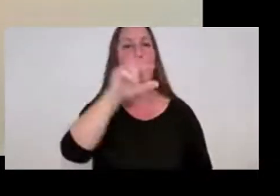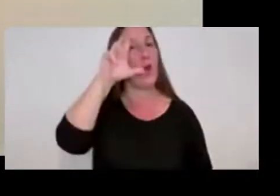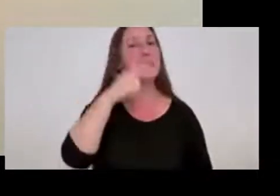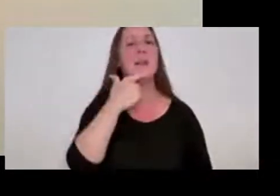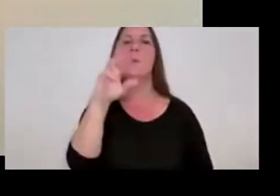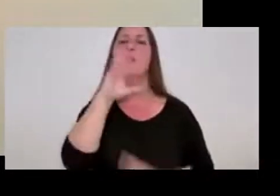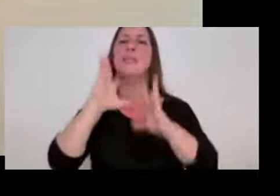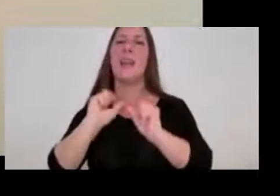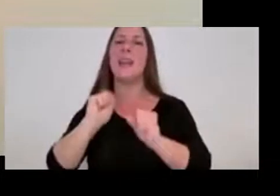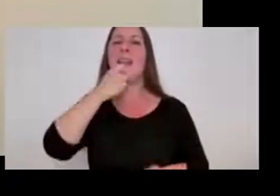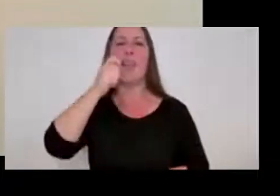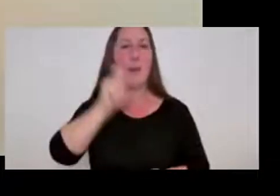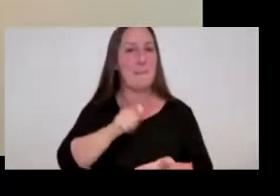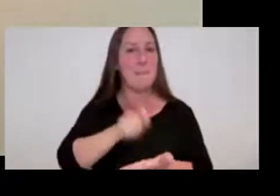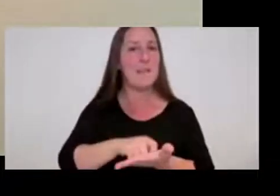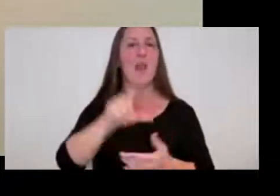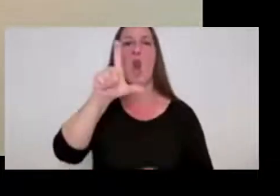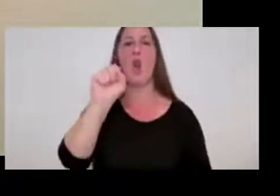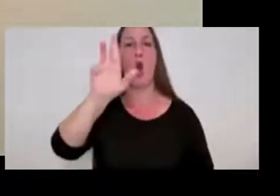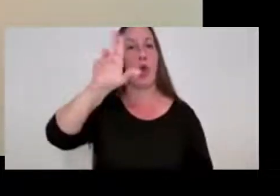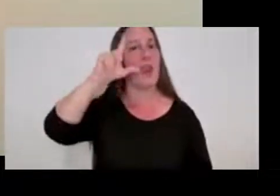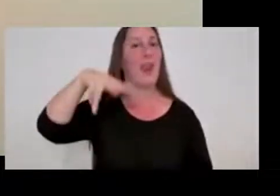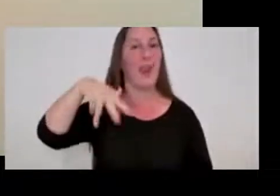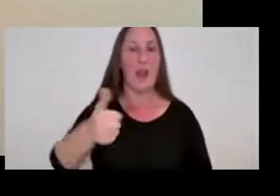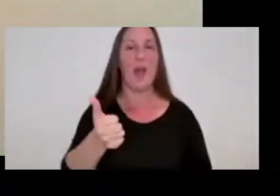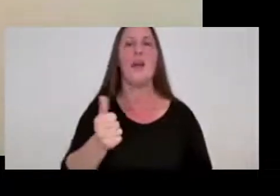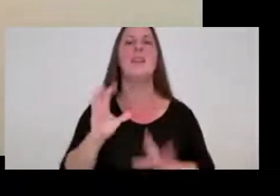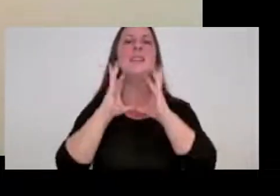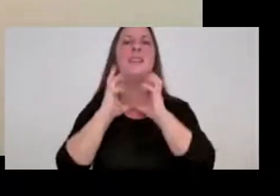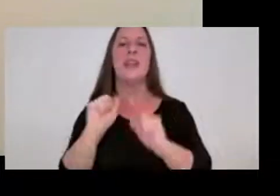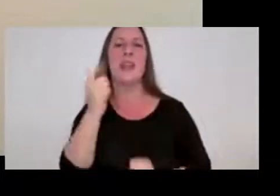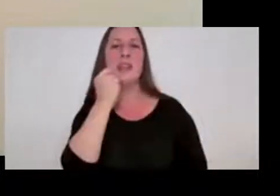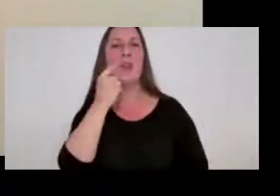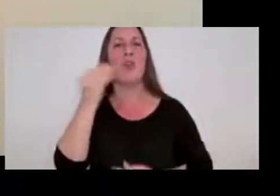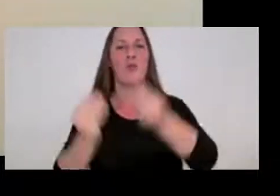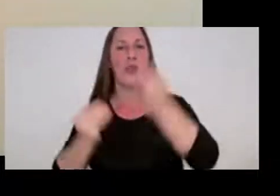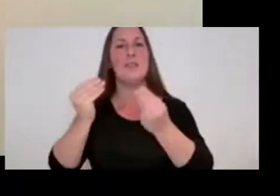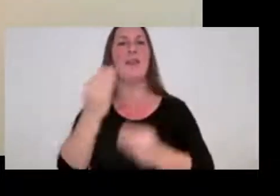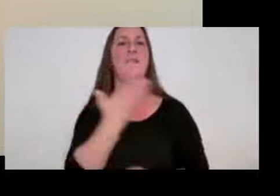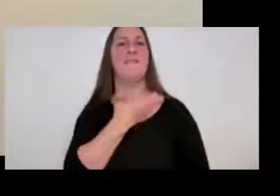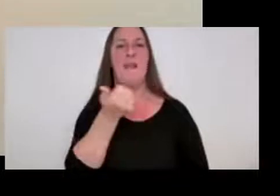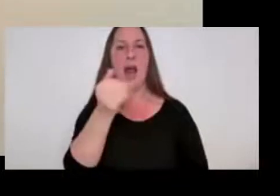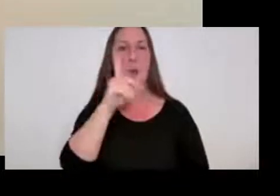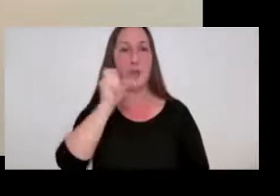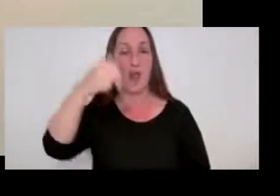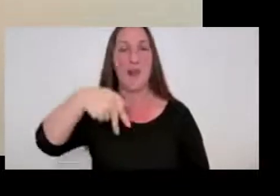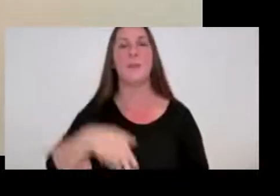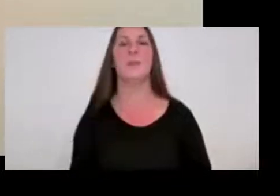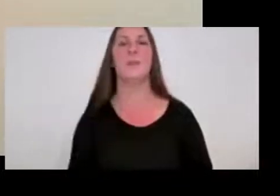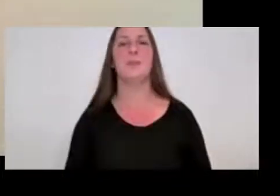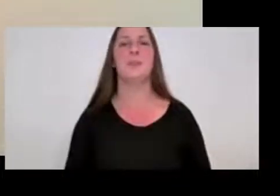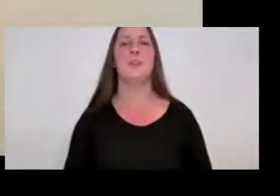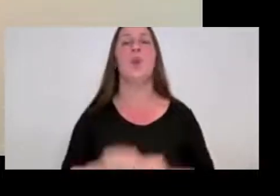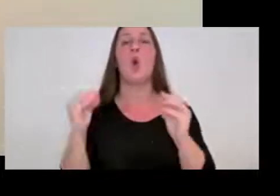de prensa, Lorena Tranese, nuestro secretario de Finanzas, Fabián Morelo, y a nuestra